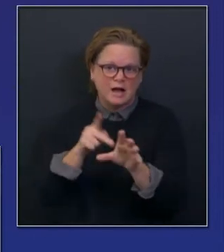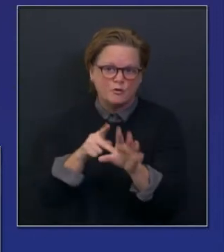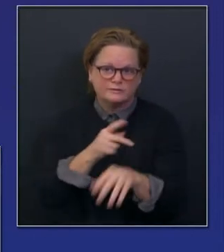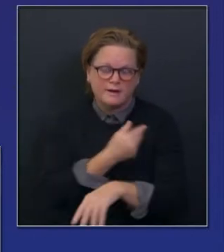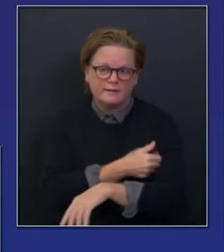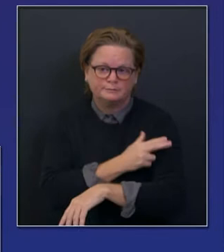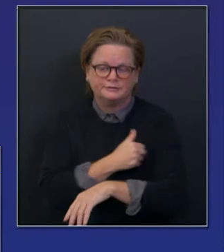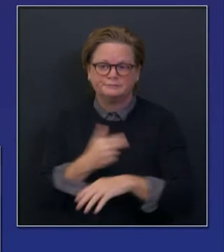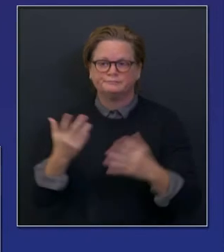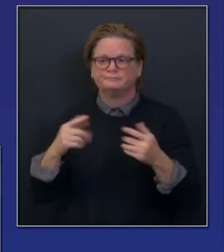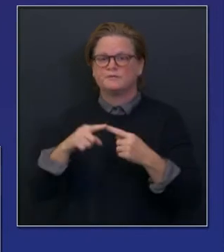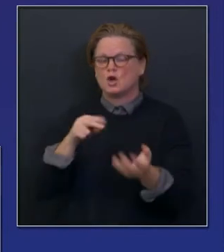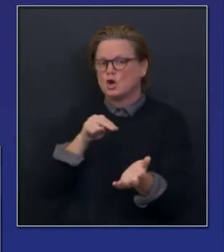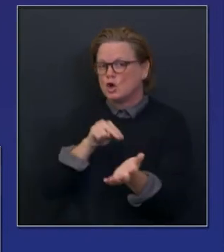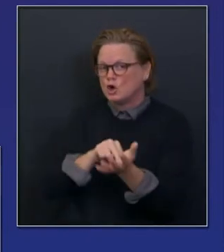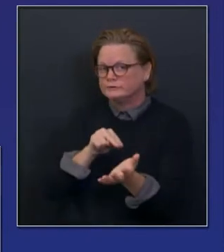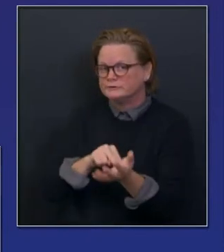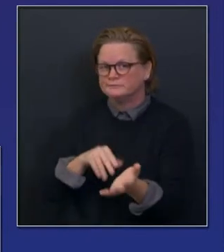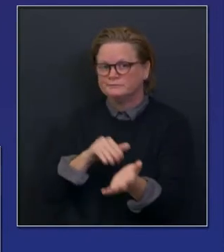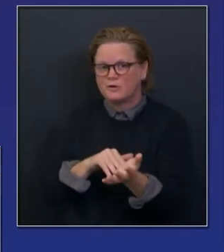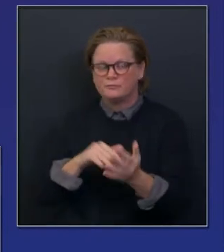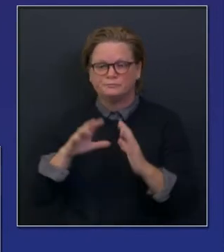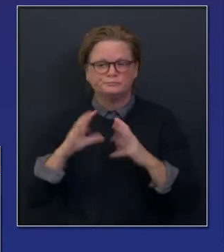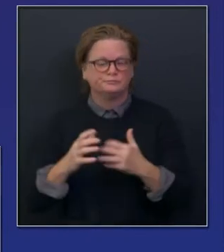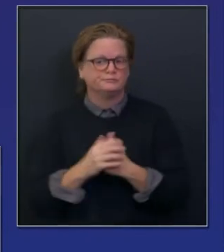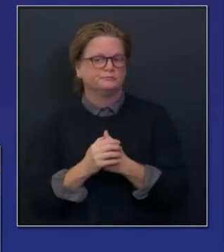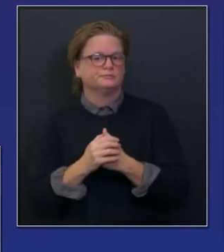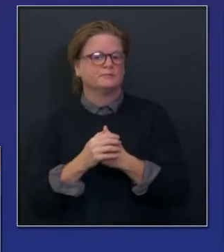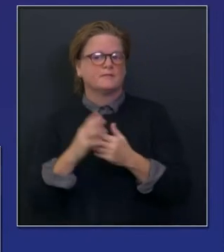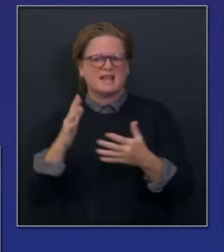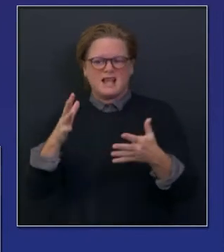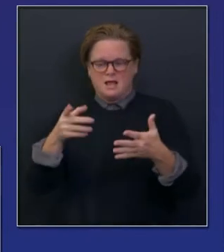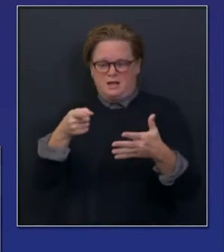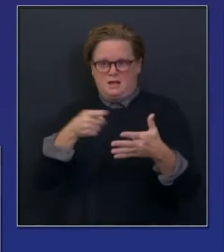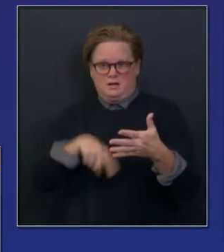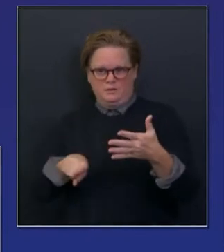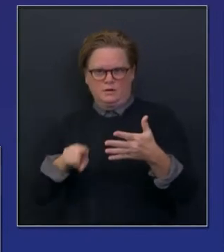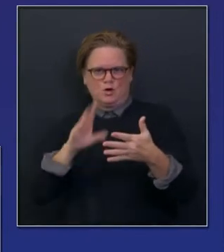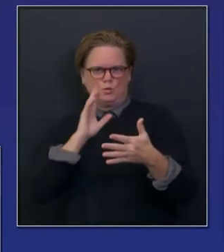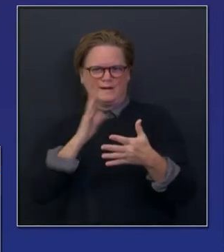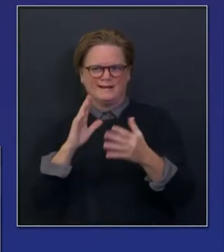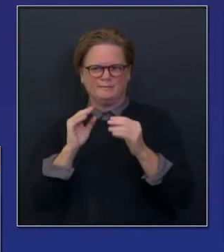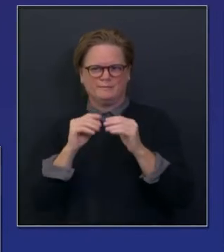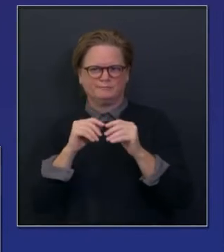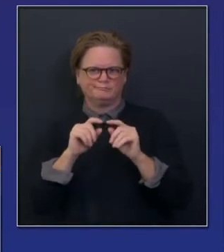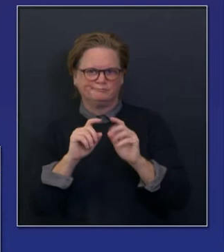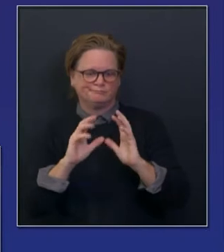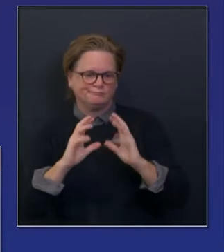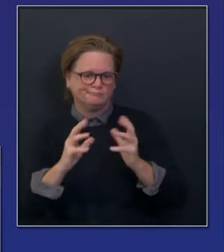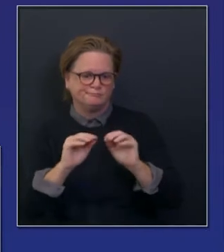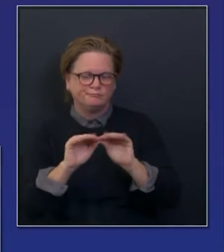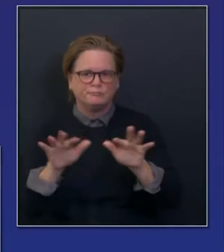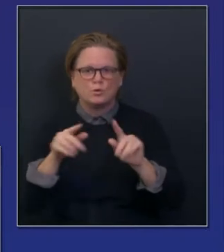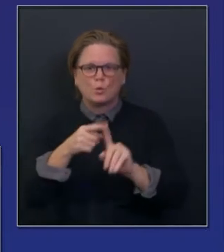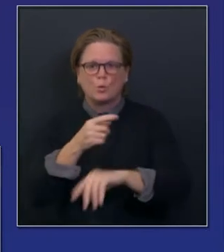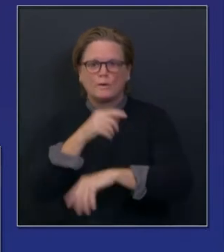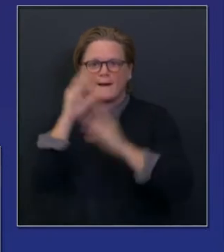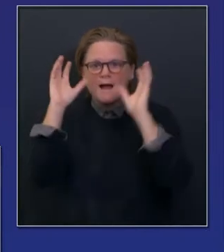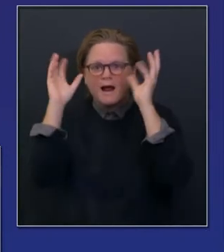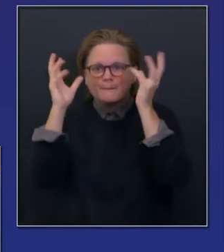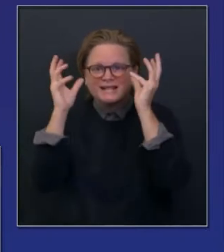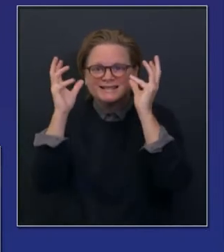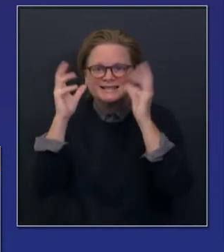correccionales, instalaciones de servicios especializados de enfermería, asilos para